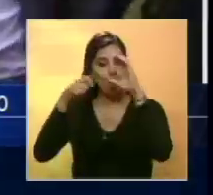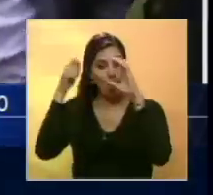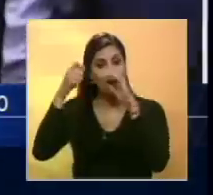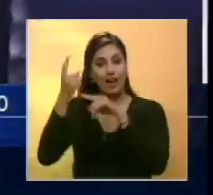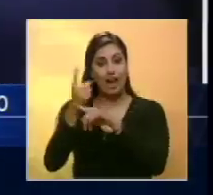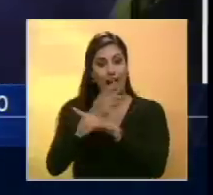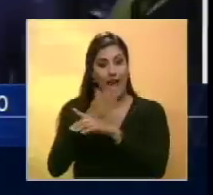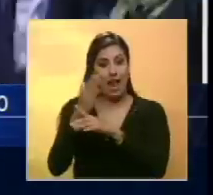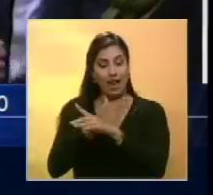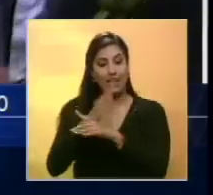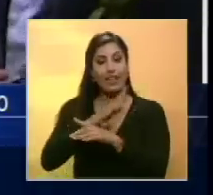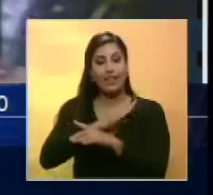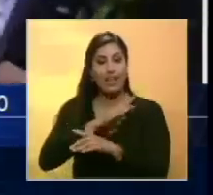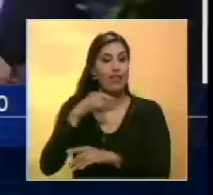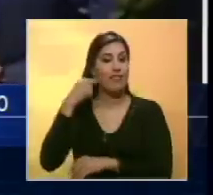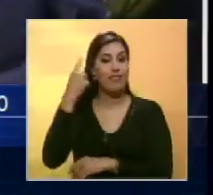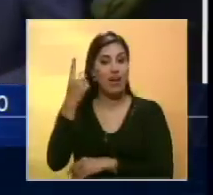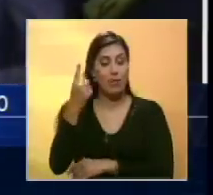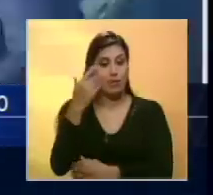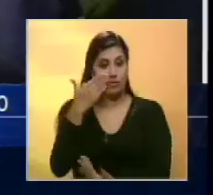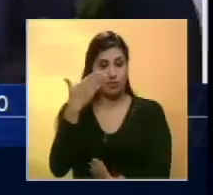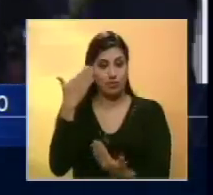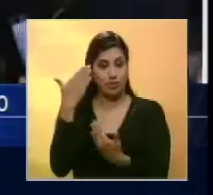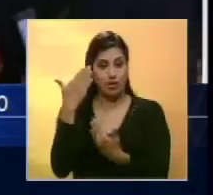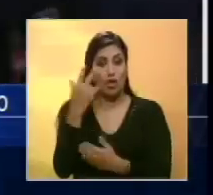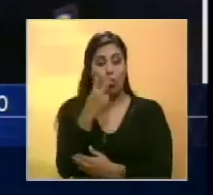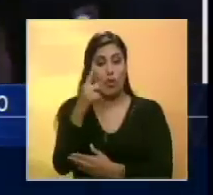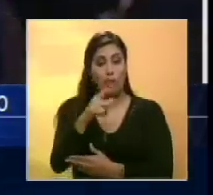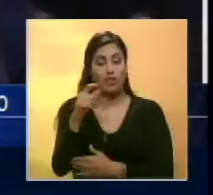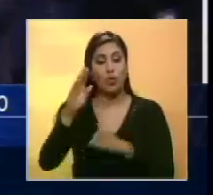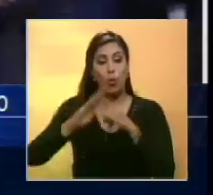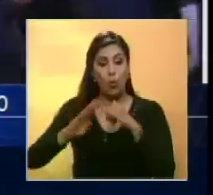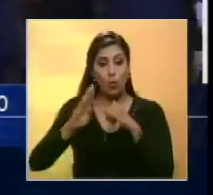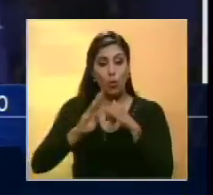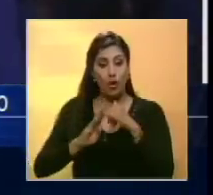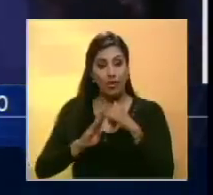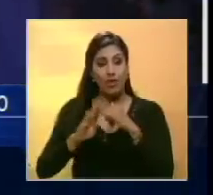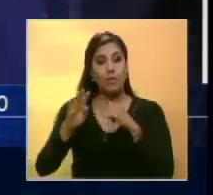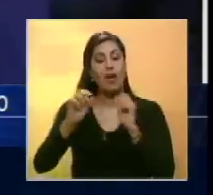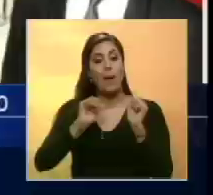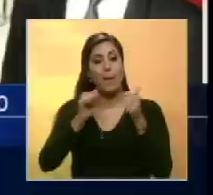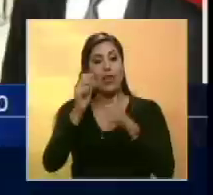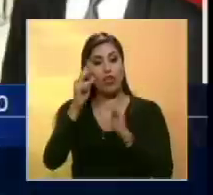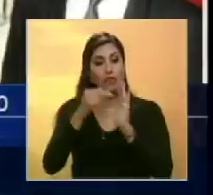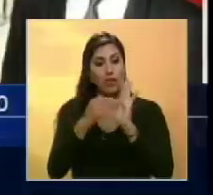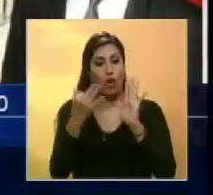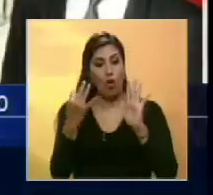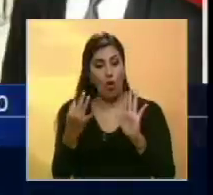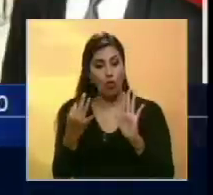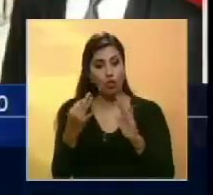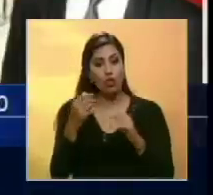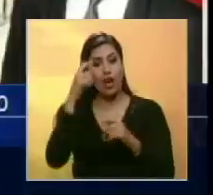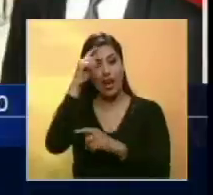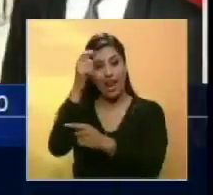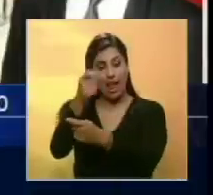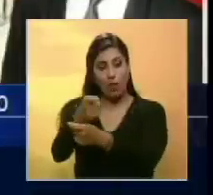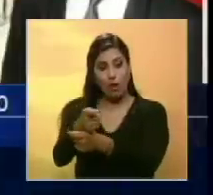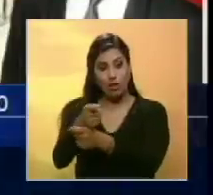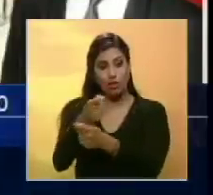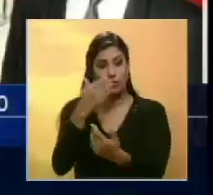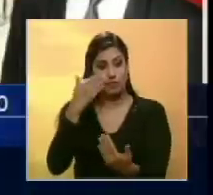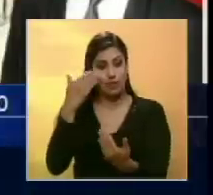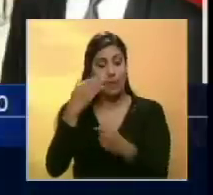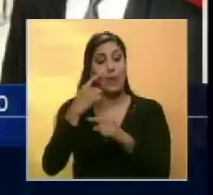fueron la plataforma para la fama de Zack y Vanessa. La última cinta fue estrenada en el 2008 con la graduación de los